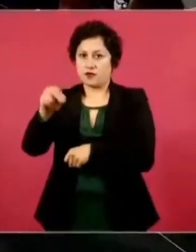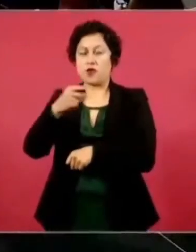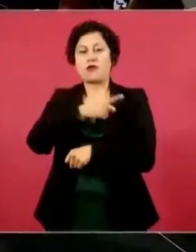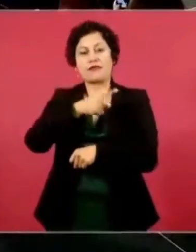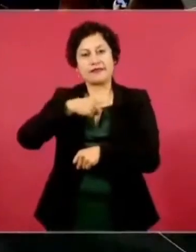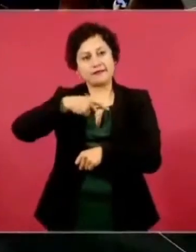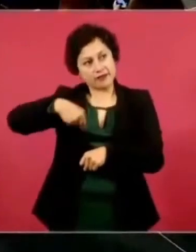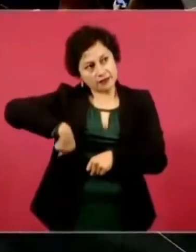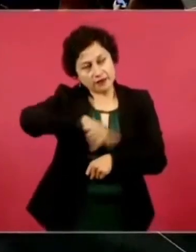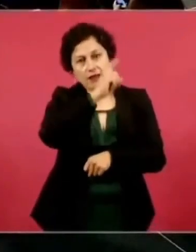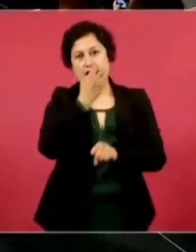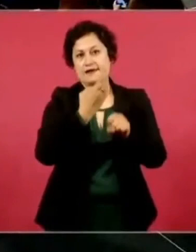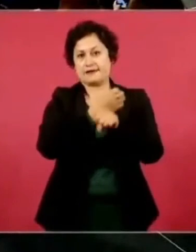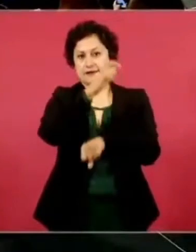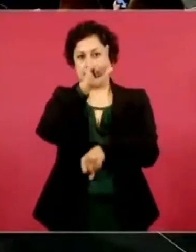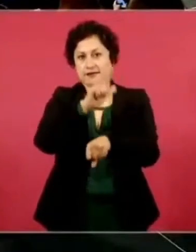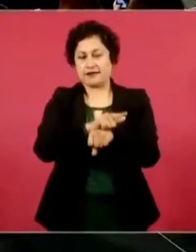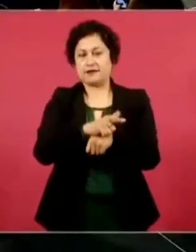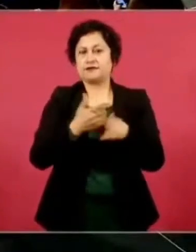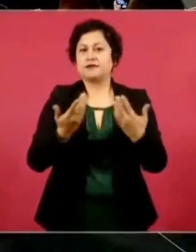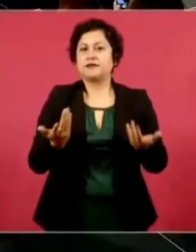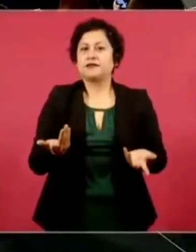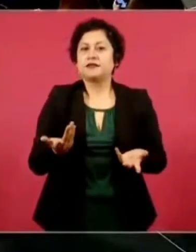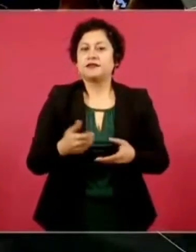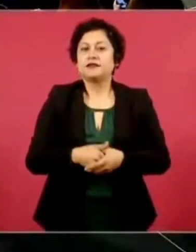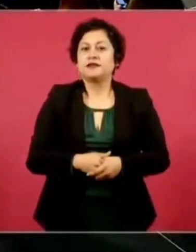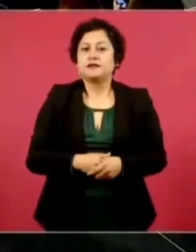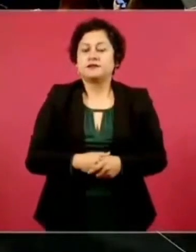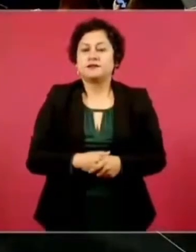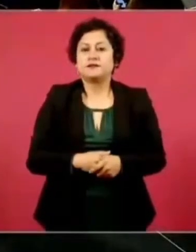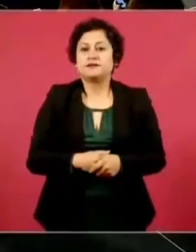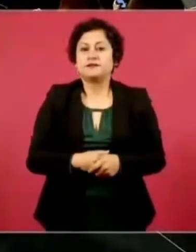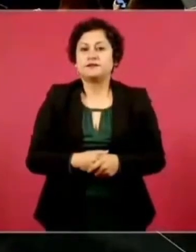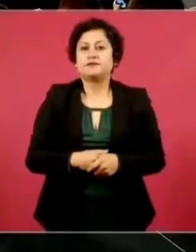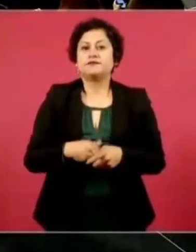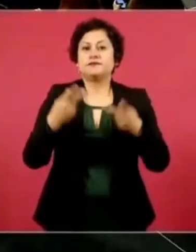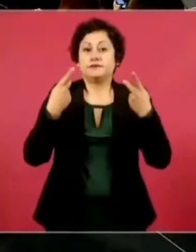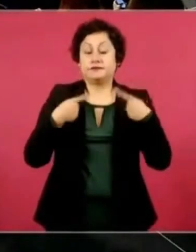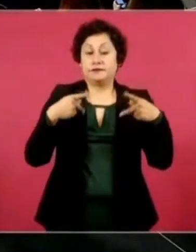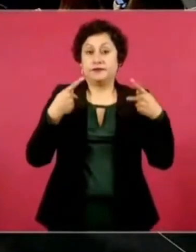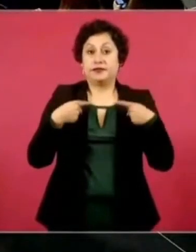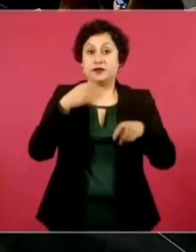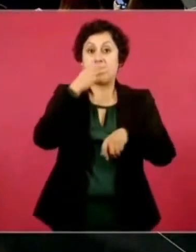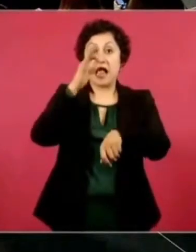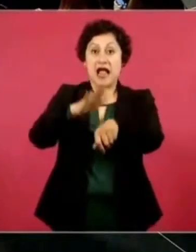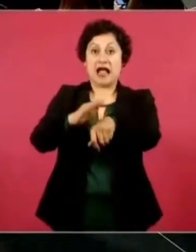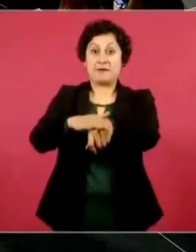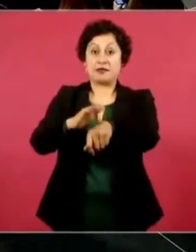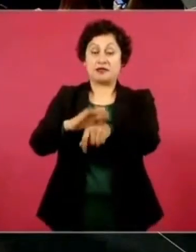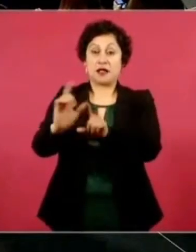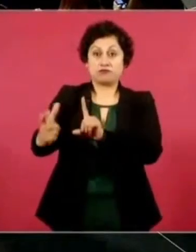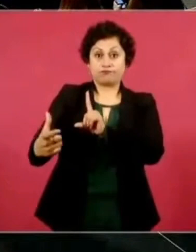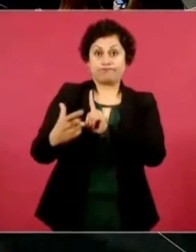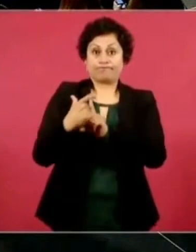Jalisco. La gente que había activado el protocolo para resguardarnos y darnos protección